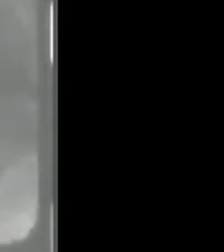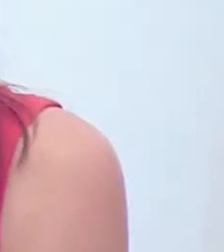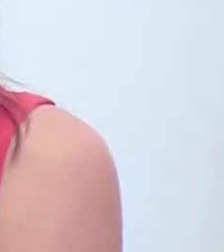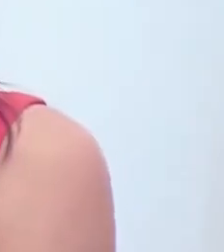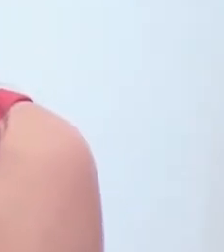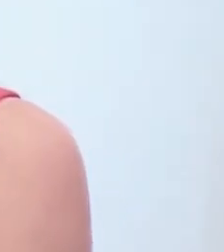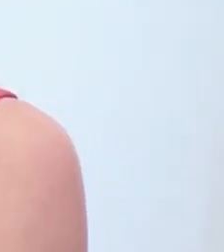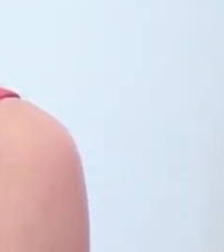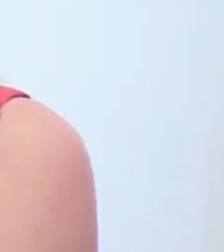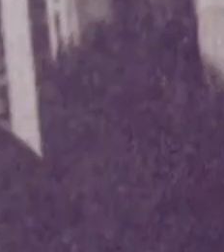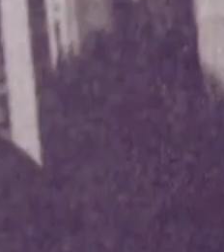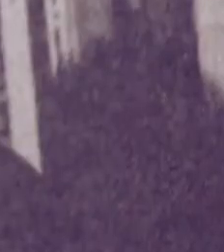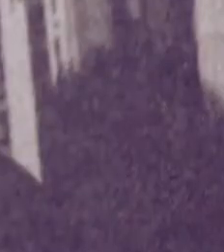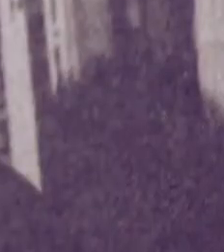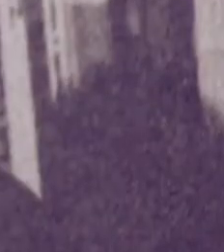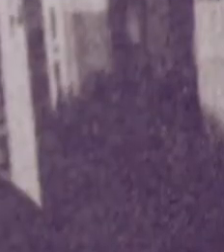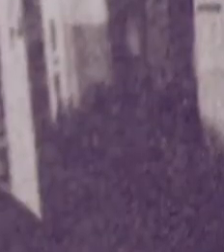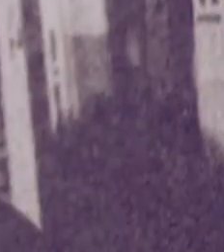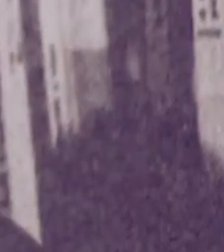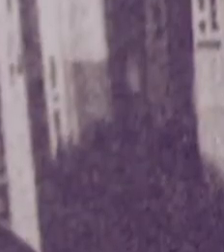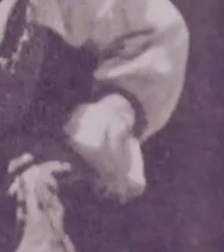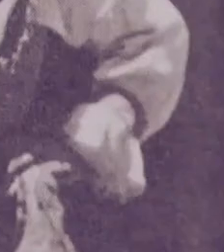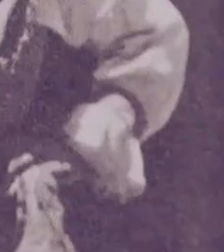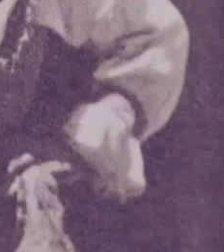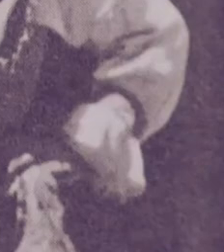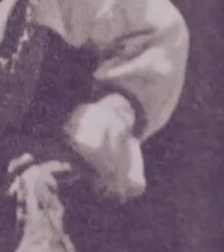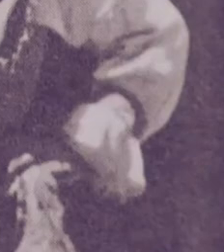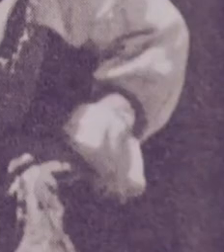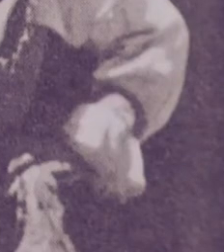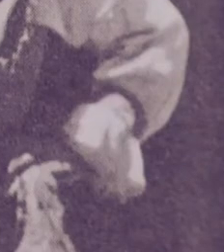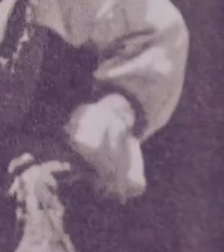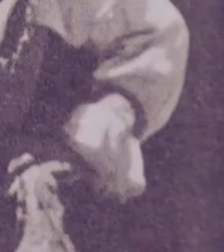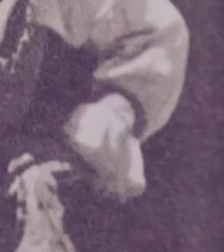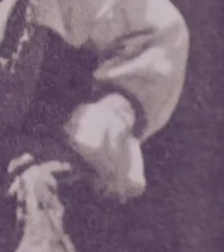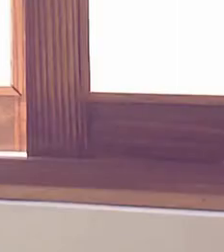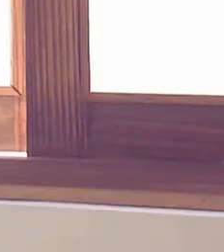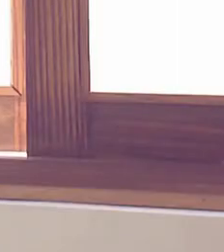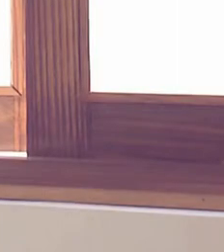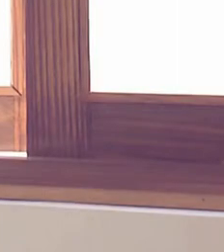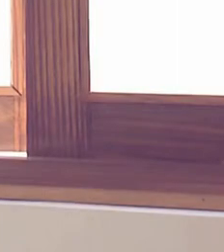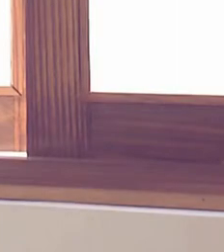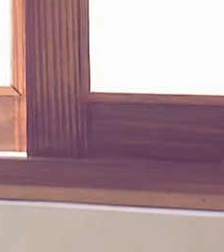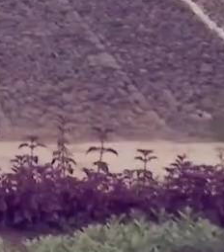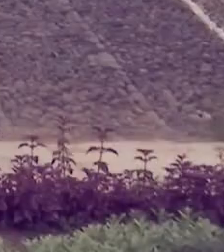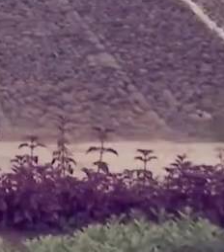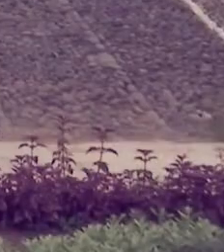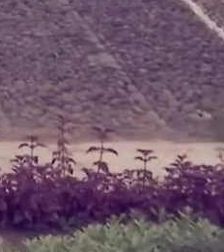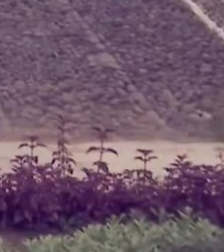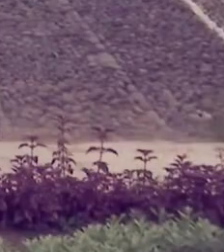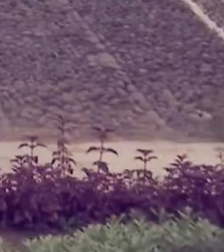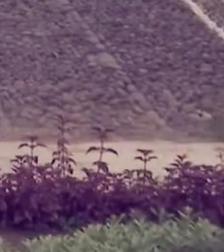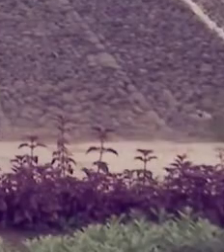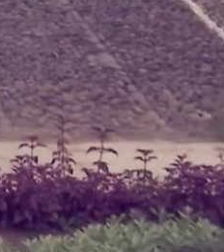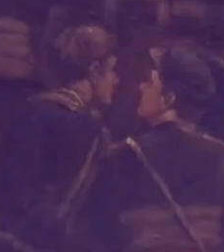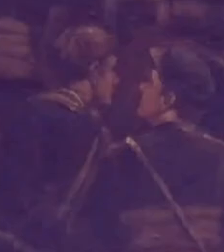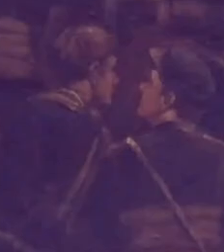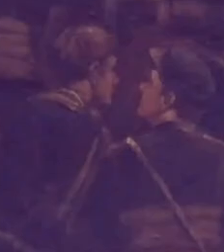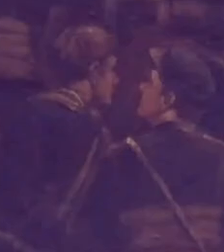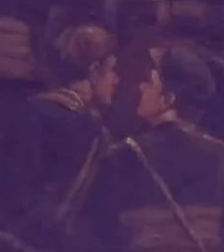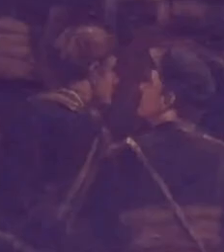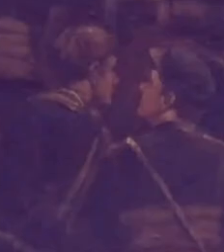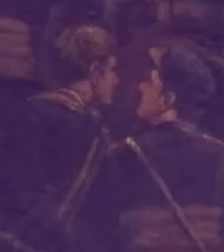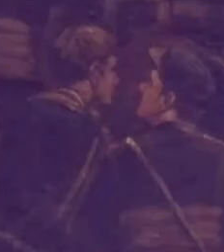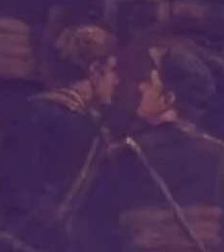se deja abatir durante la mesa, se defiende con mucha firmeza. La batalla de Miraflores representa de alguna